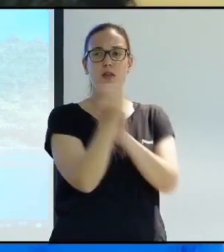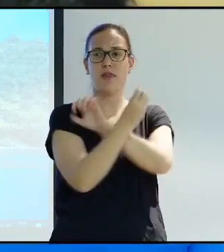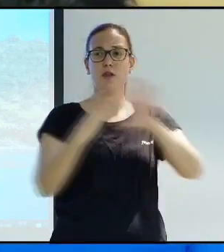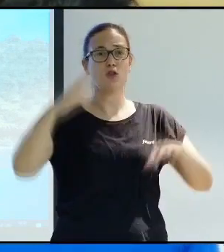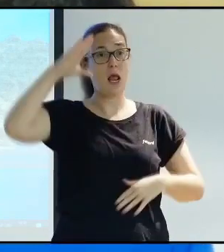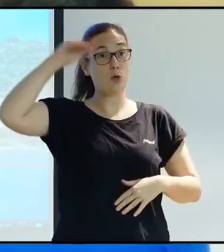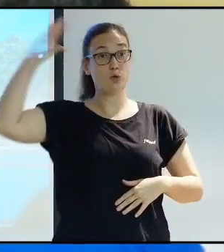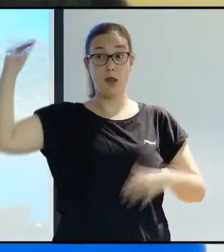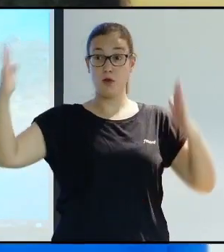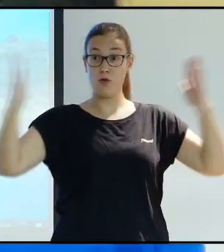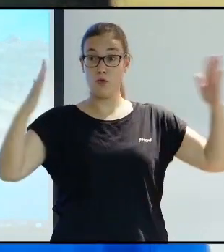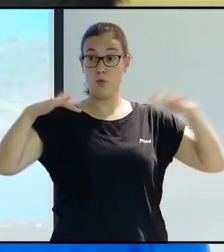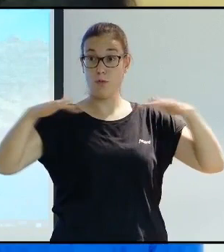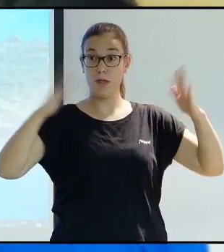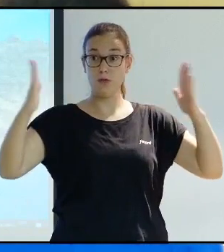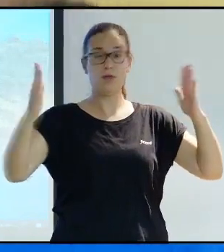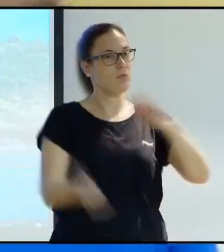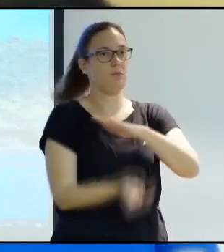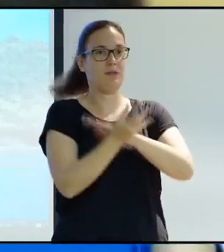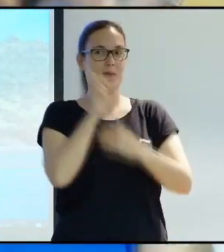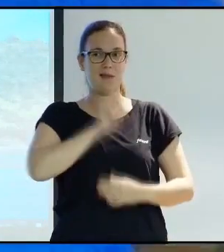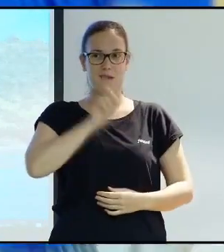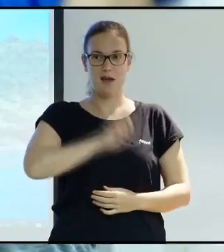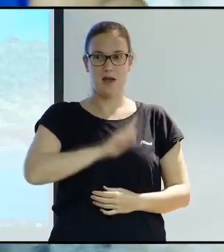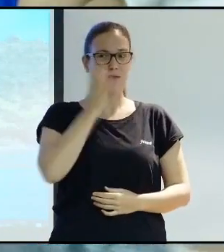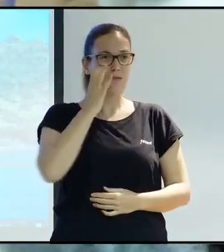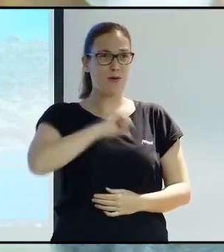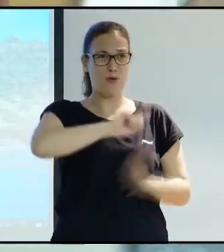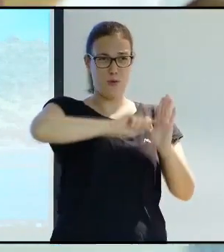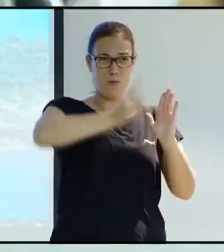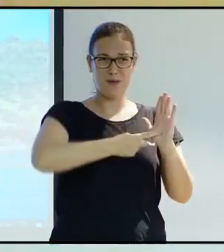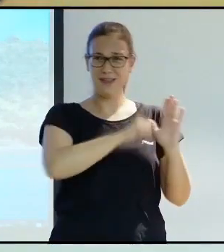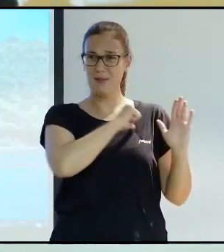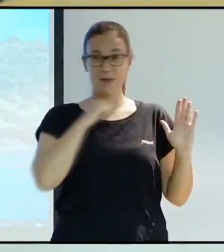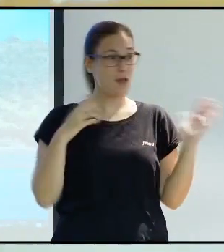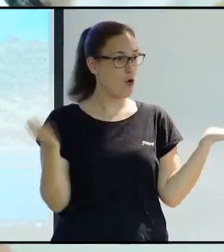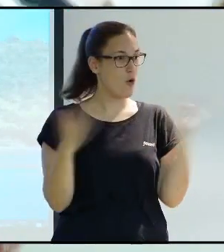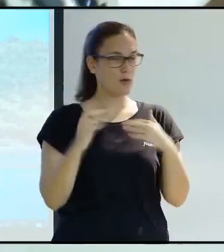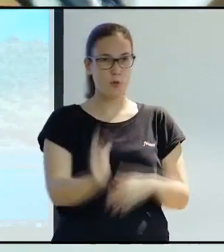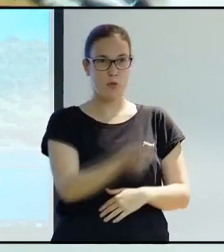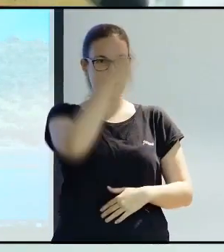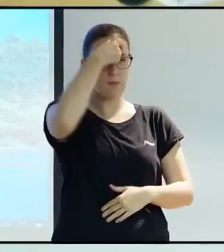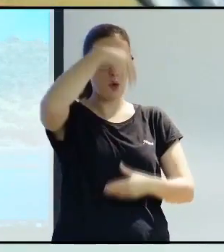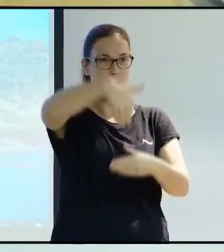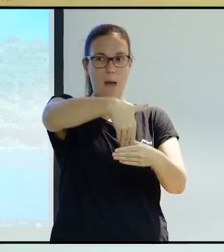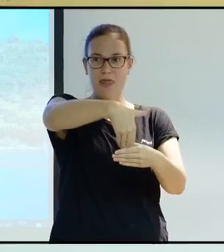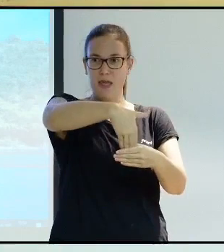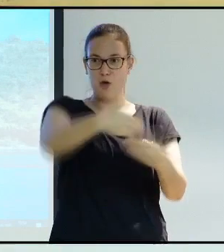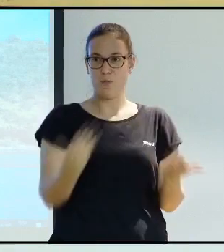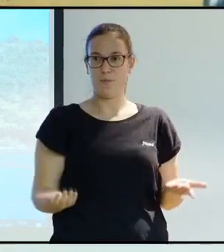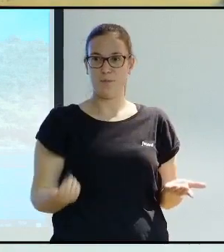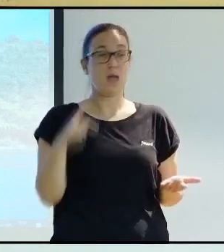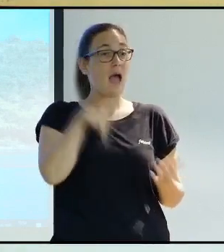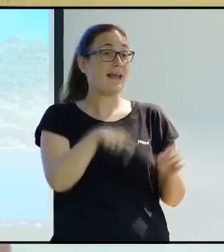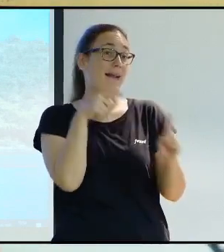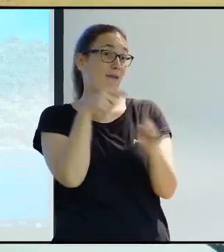sea independiente. La plena independencia no existe. Es un concepto vacío. Aquí, como referencia